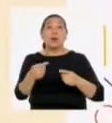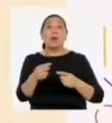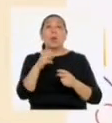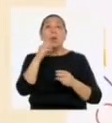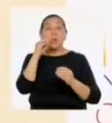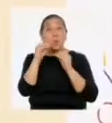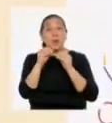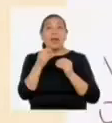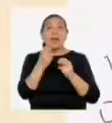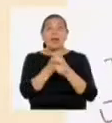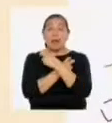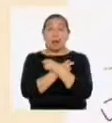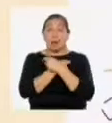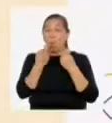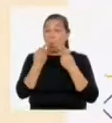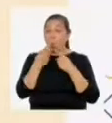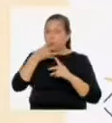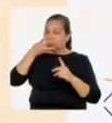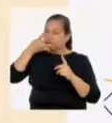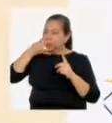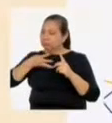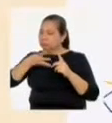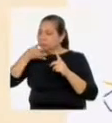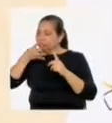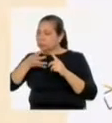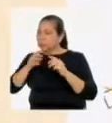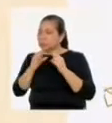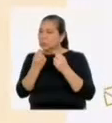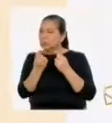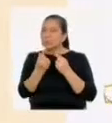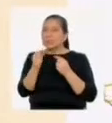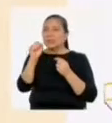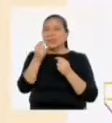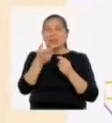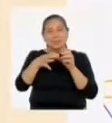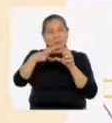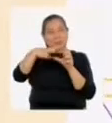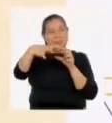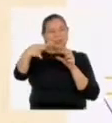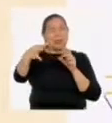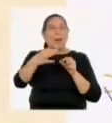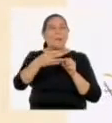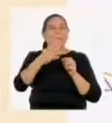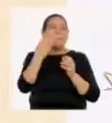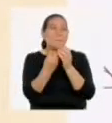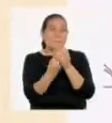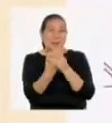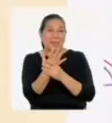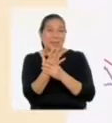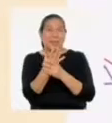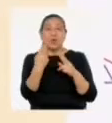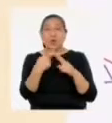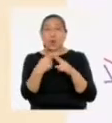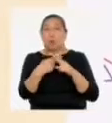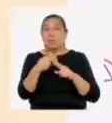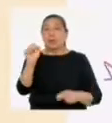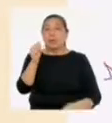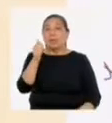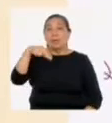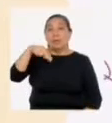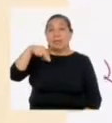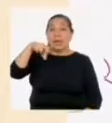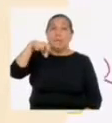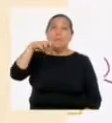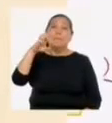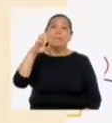de Lambayeque. Al observarla, lleva un trozo de San Pedro en la mano. Esta cerámica es muy